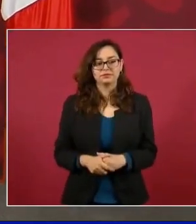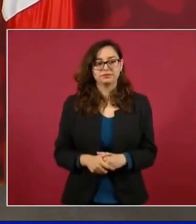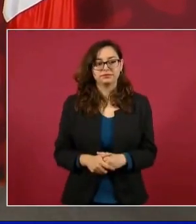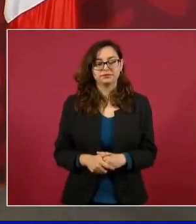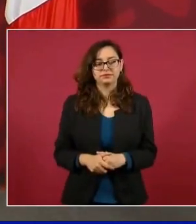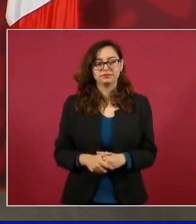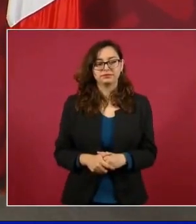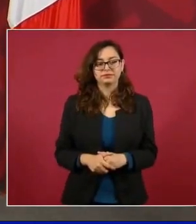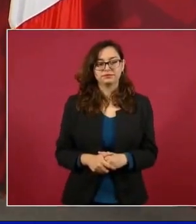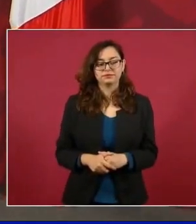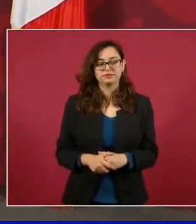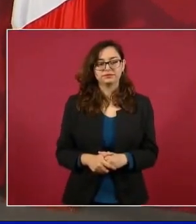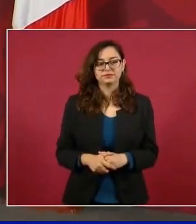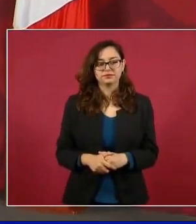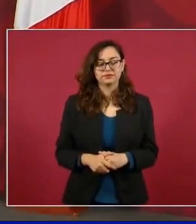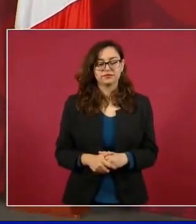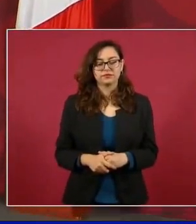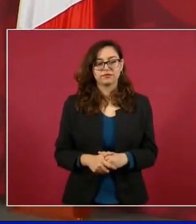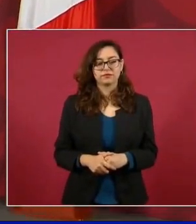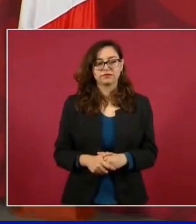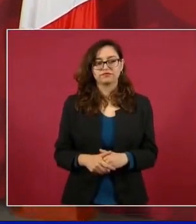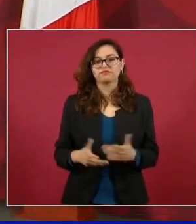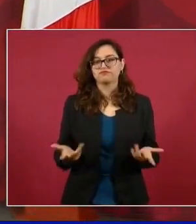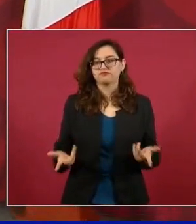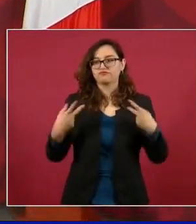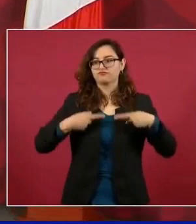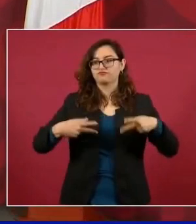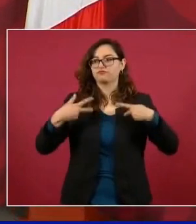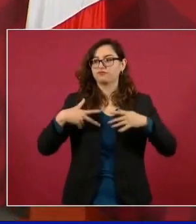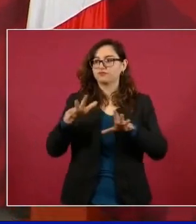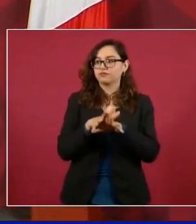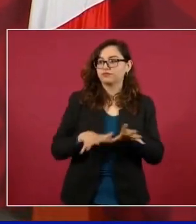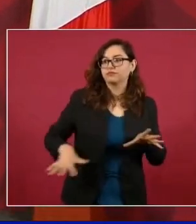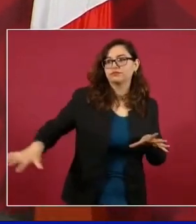y hay una revolución de las conciencias,